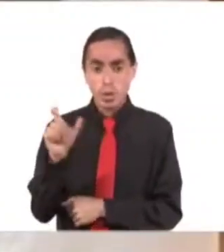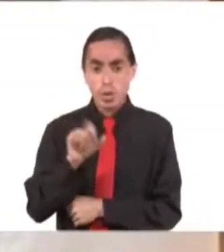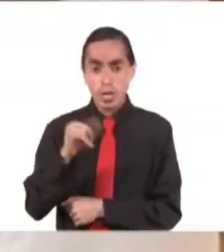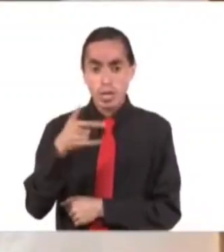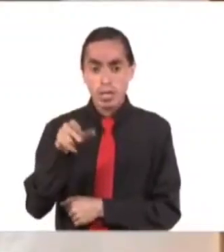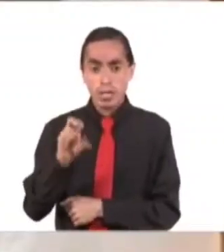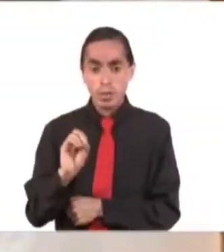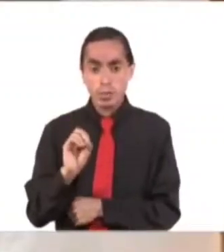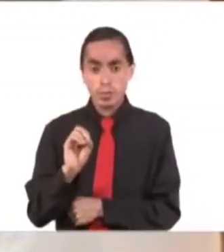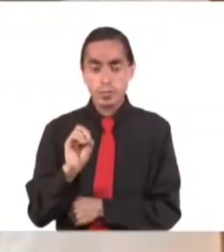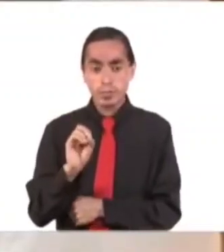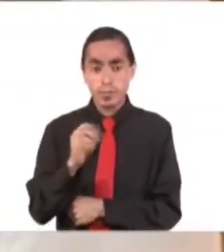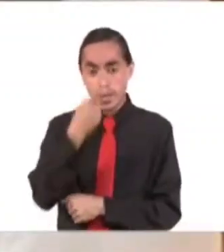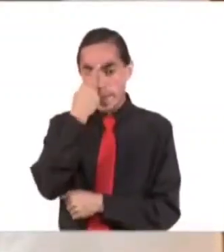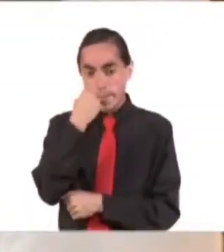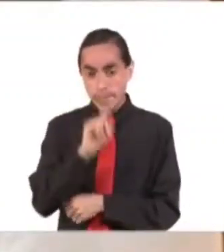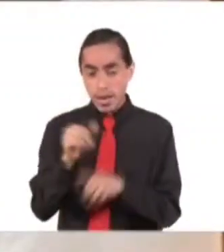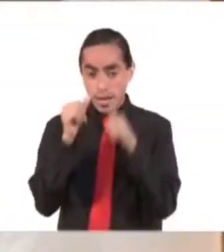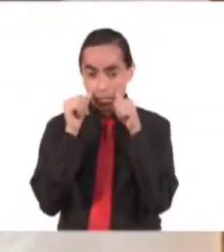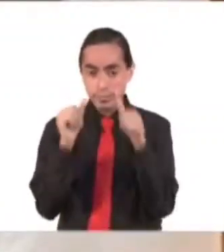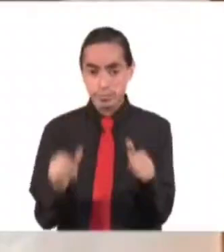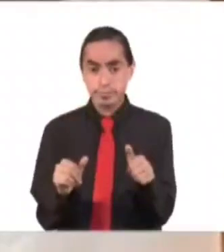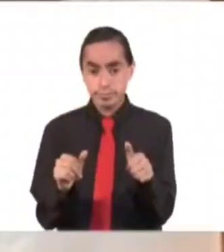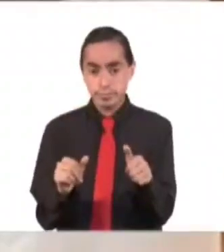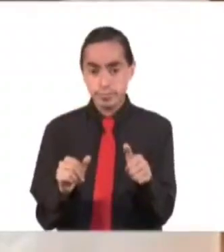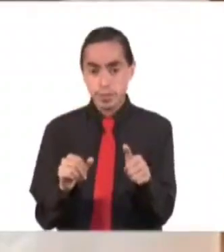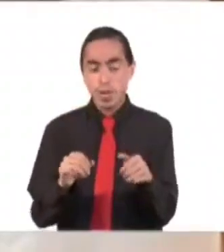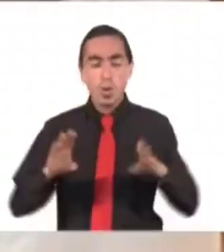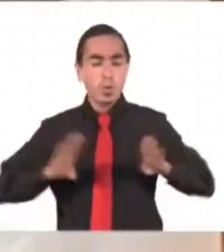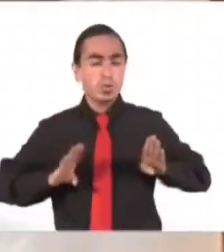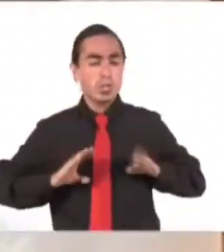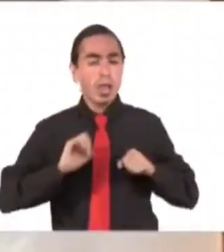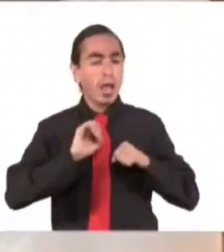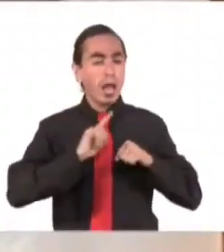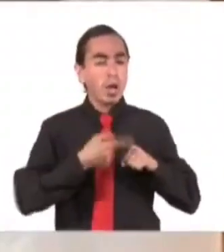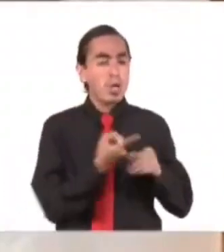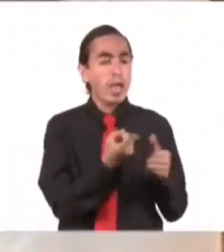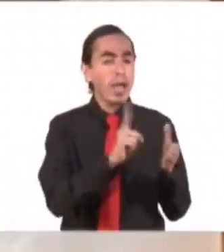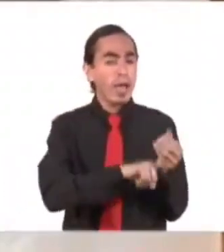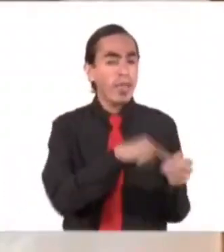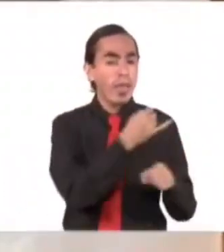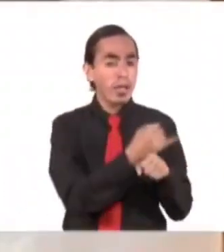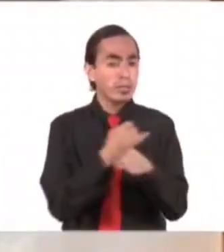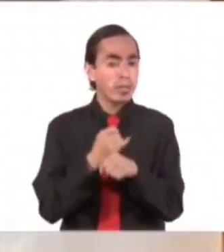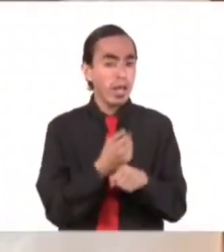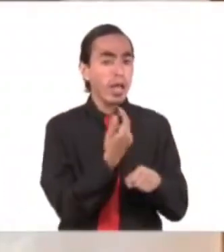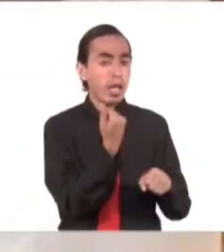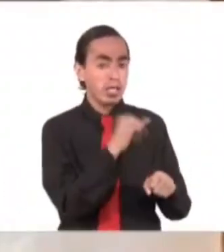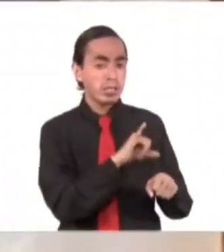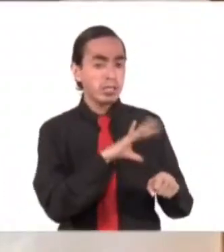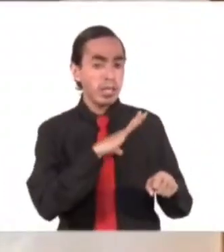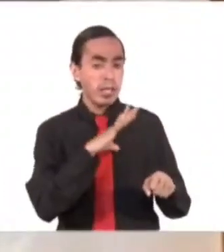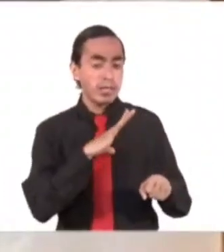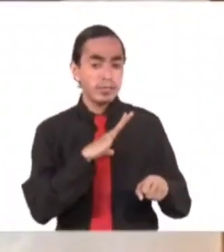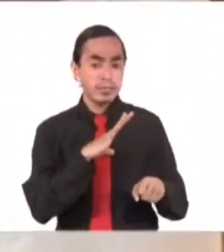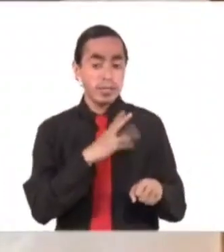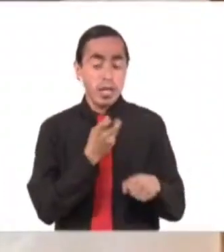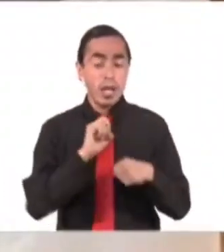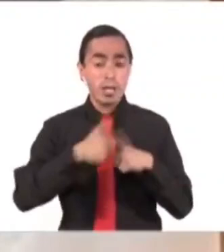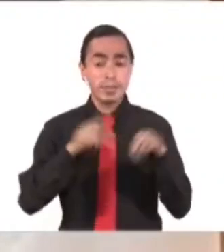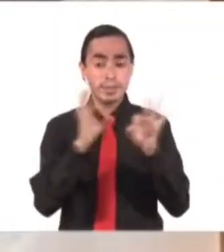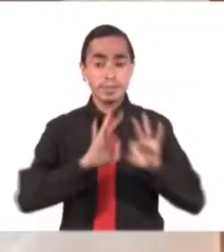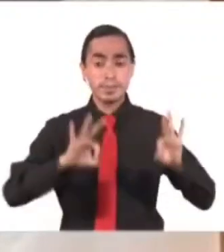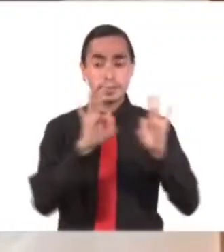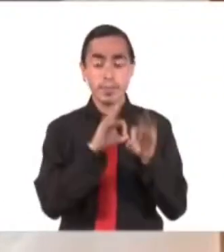para atención, pero con particularidades que ahí se estudiaron, ahí se propusieron al resto de hospitales. Fue muy